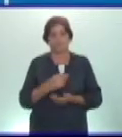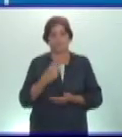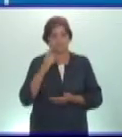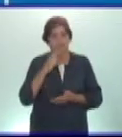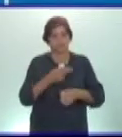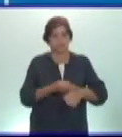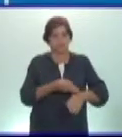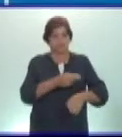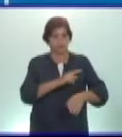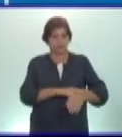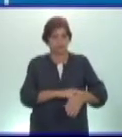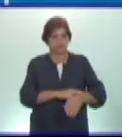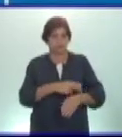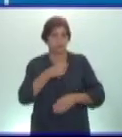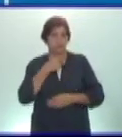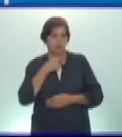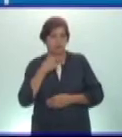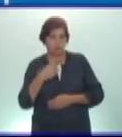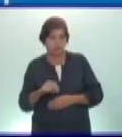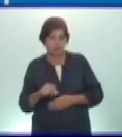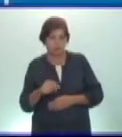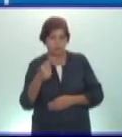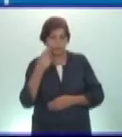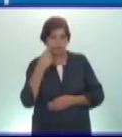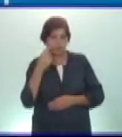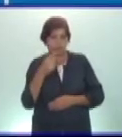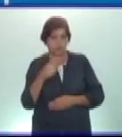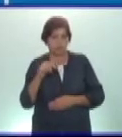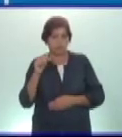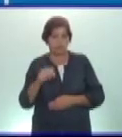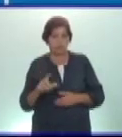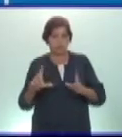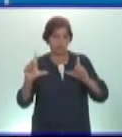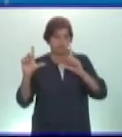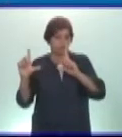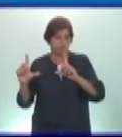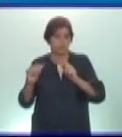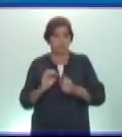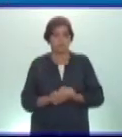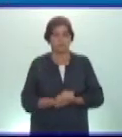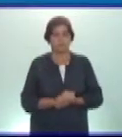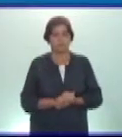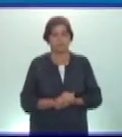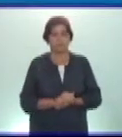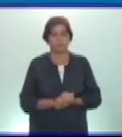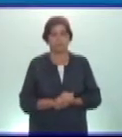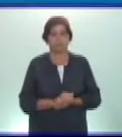representar con ejemplos lo que hemos visto en estos recuadros.